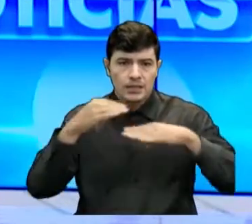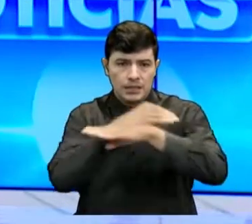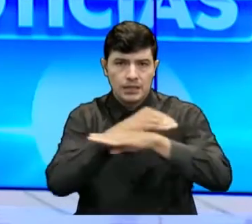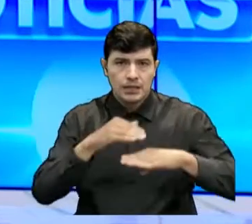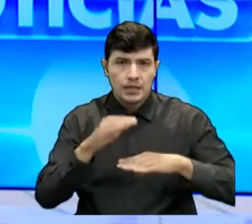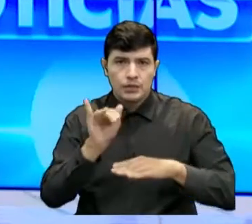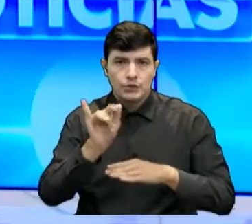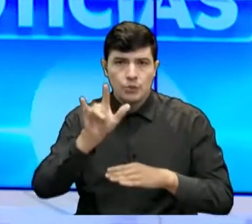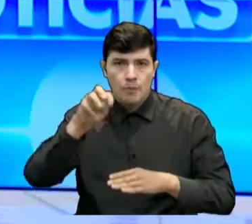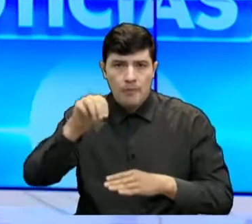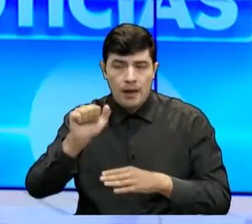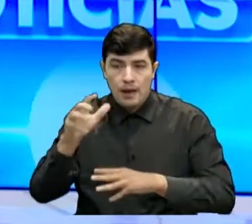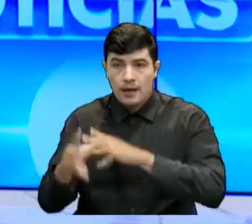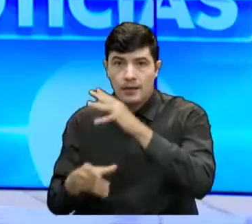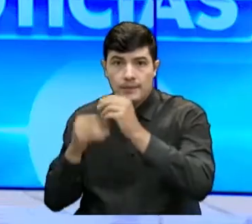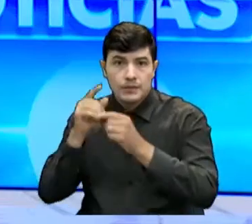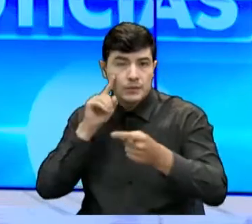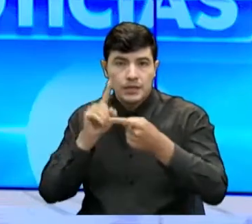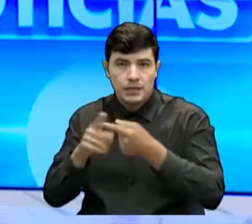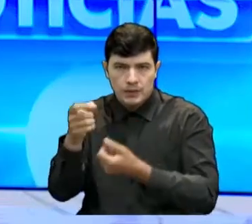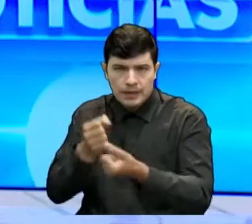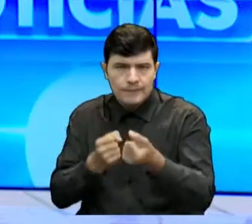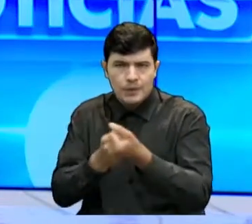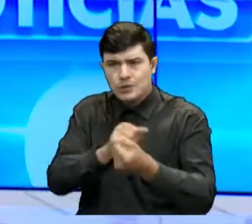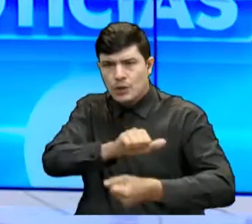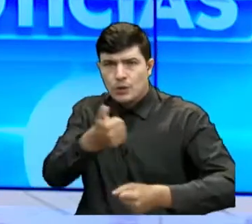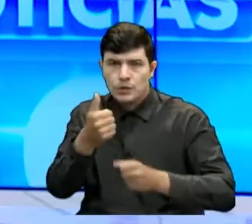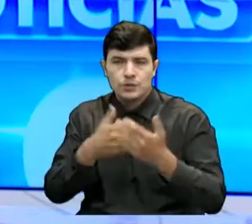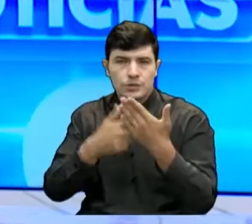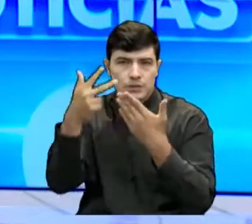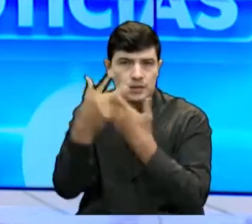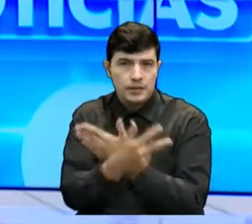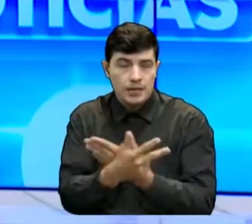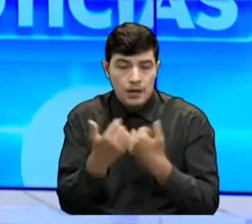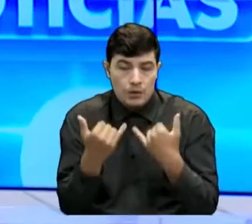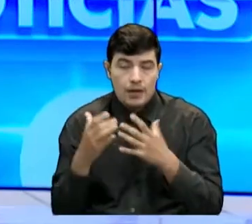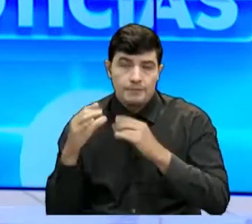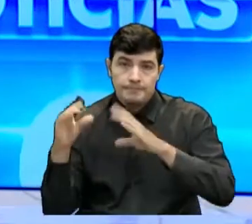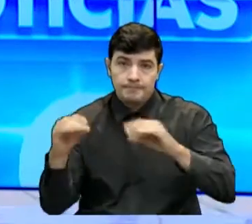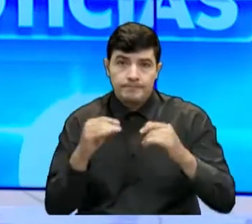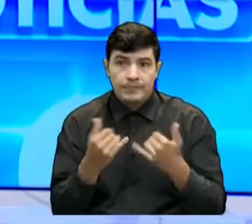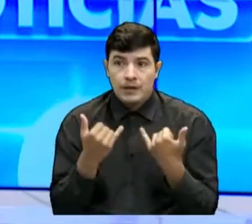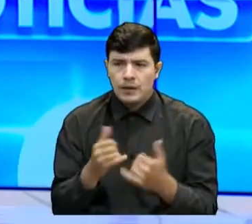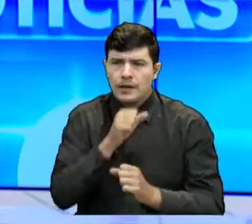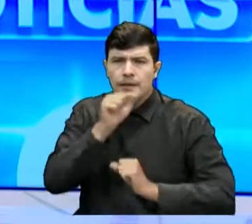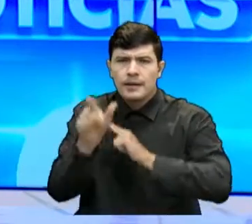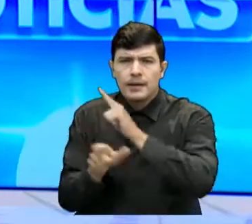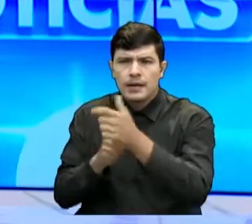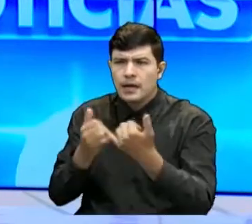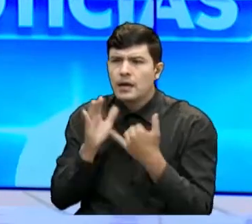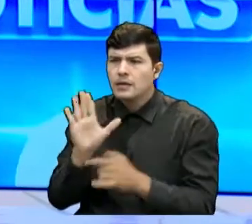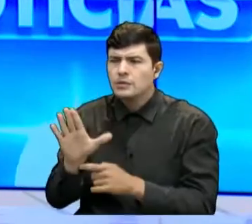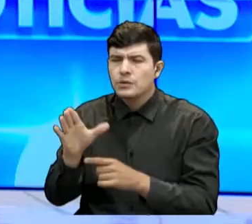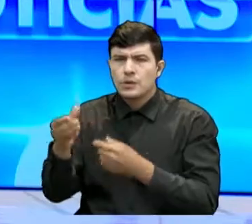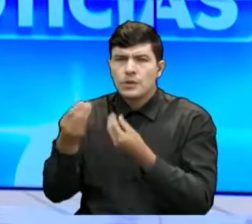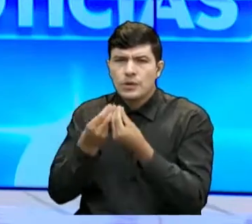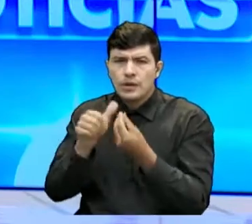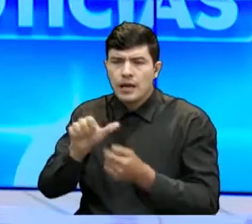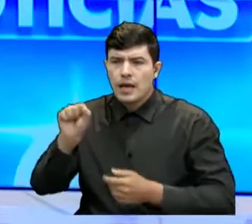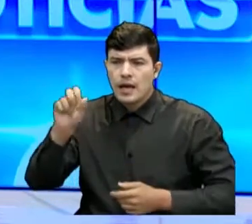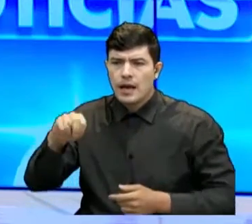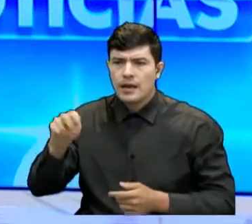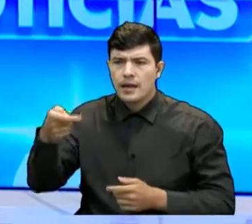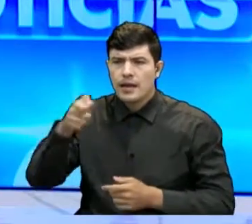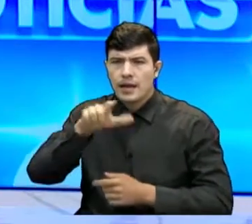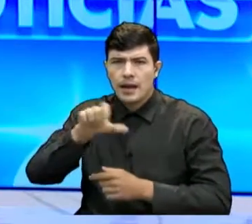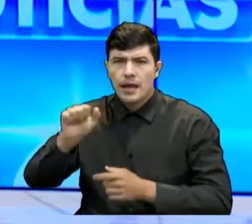Yuma, así como la apuesta de otros proyectos, los cuales se están hablando. Le preguntamos a esta hora a nuestra periodista Ángela Jaimes.